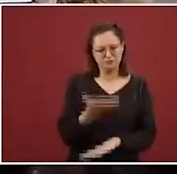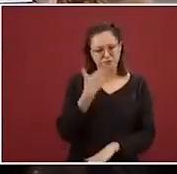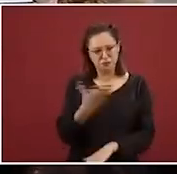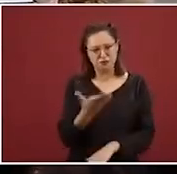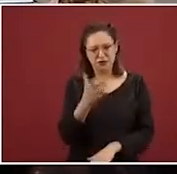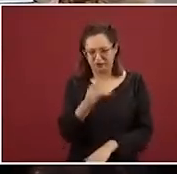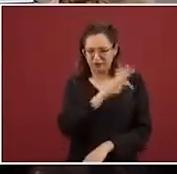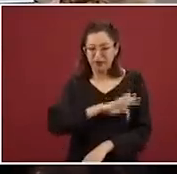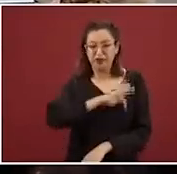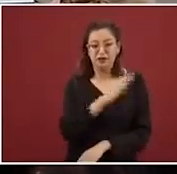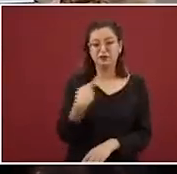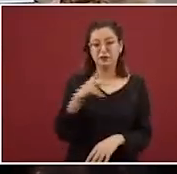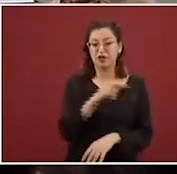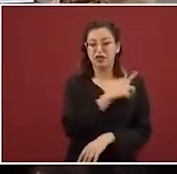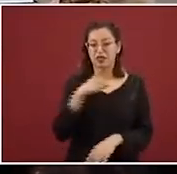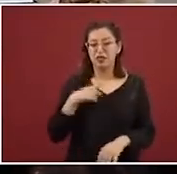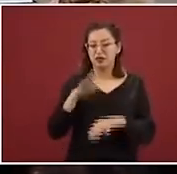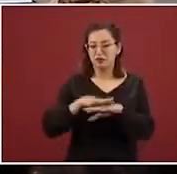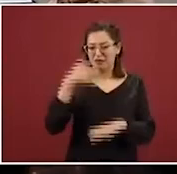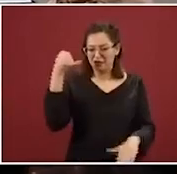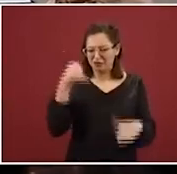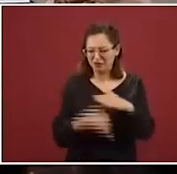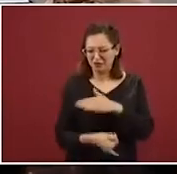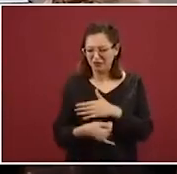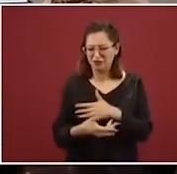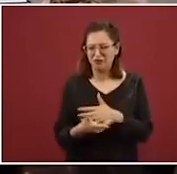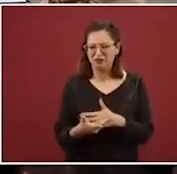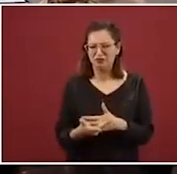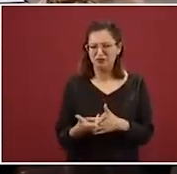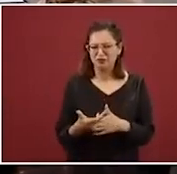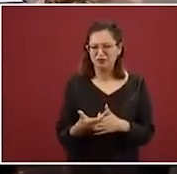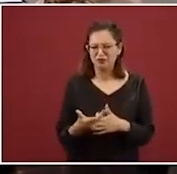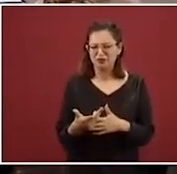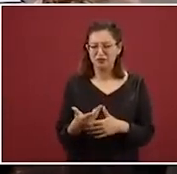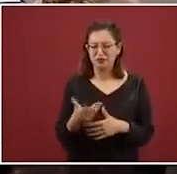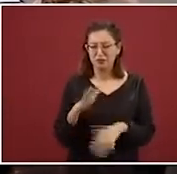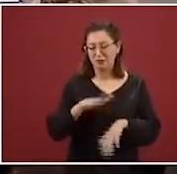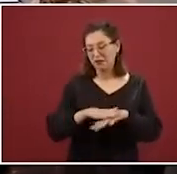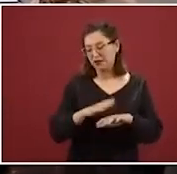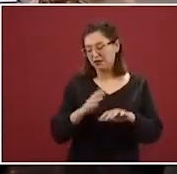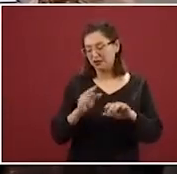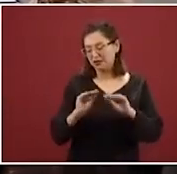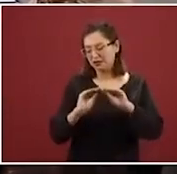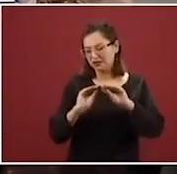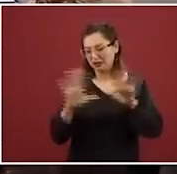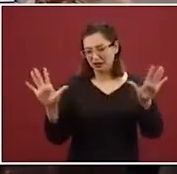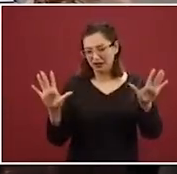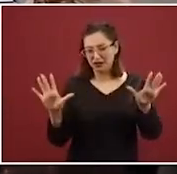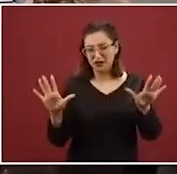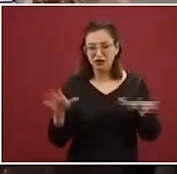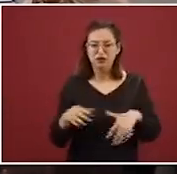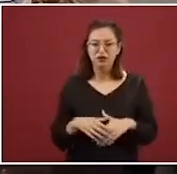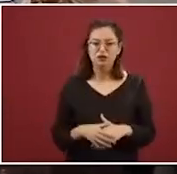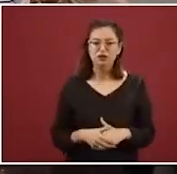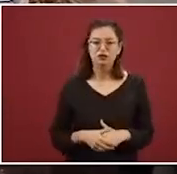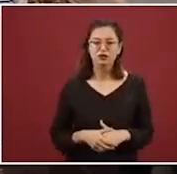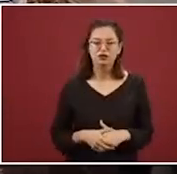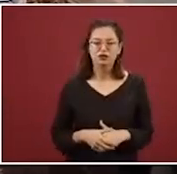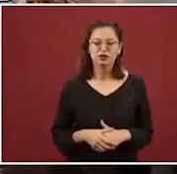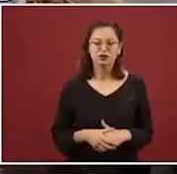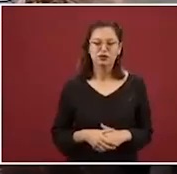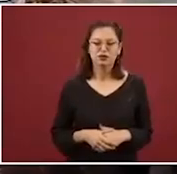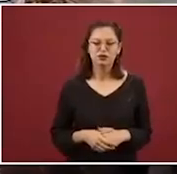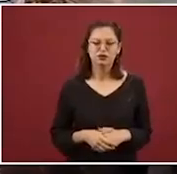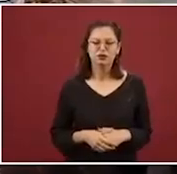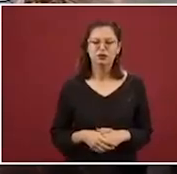pero ir más allá un poco en el análisis de las causas y nos daría más luz a nosotros. Ahora, también, por ejemplo,